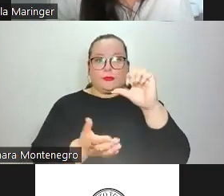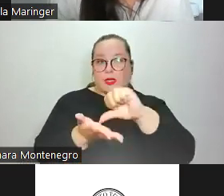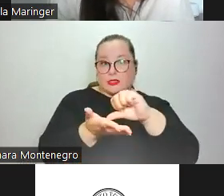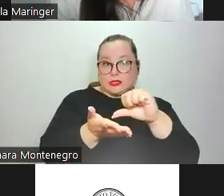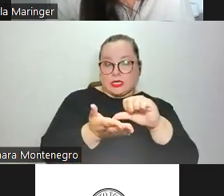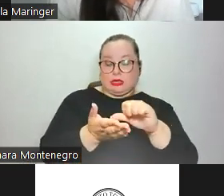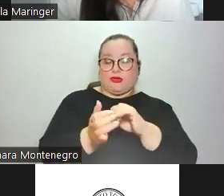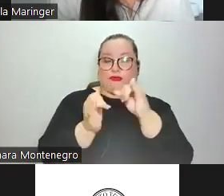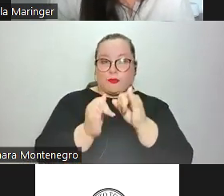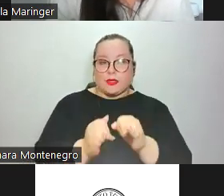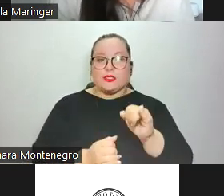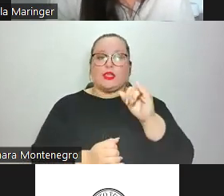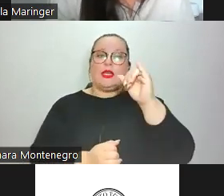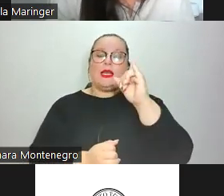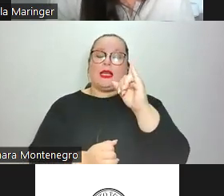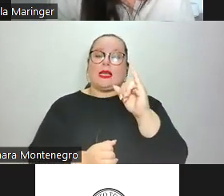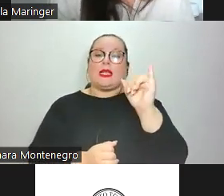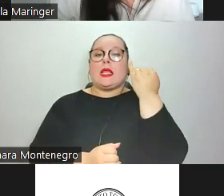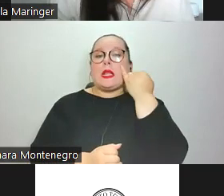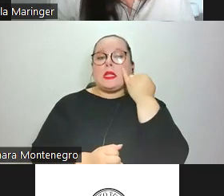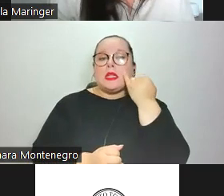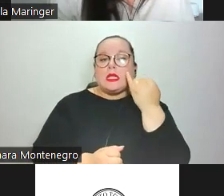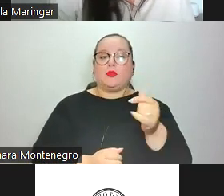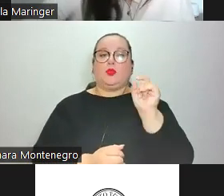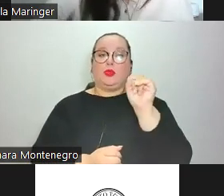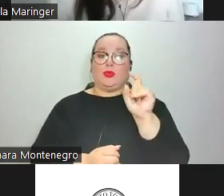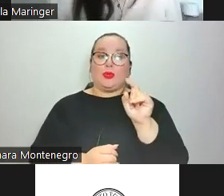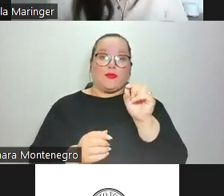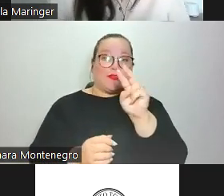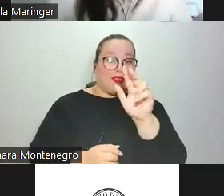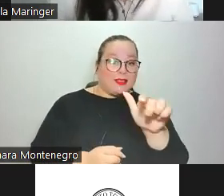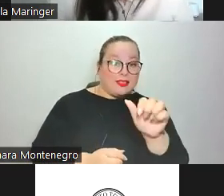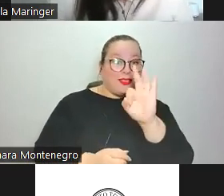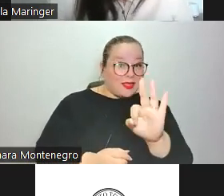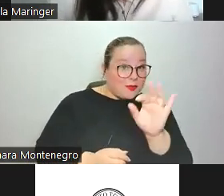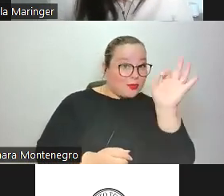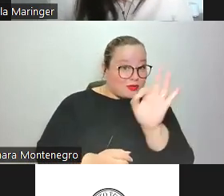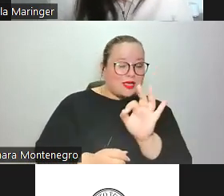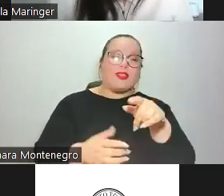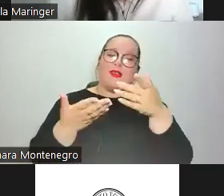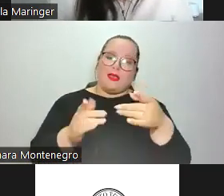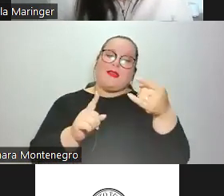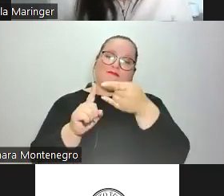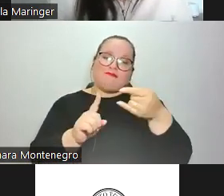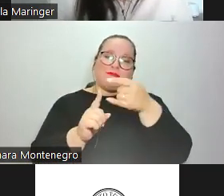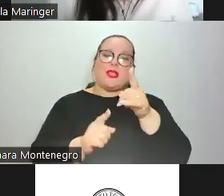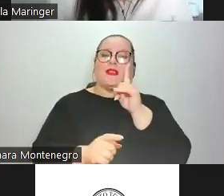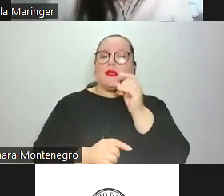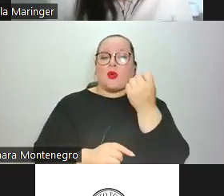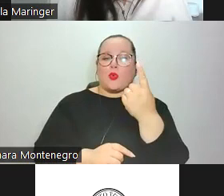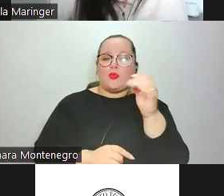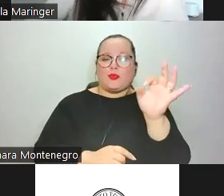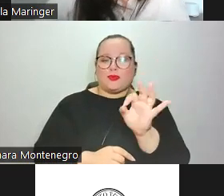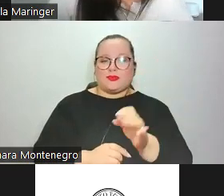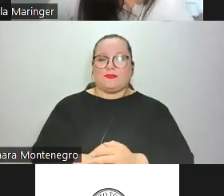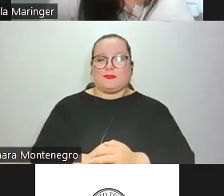Profesional y un 1% una persona de la sede online. Así que bienvenidos y bienvenidas. Oye, Paola,